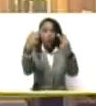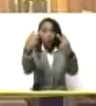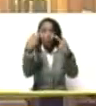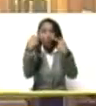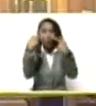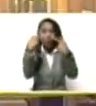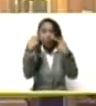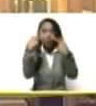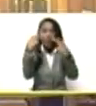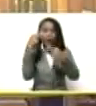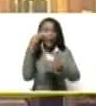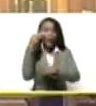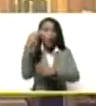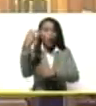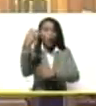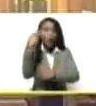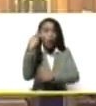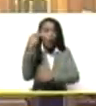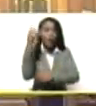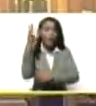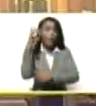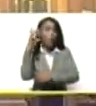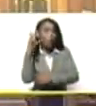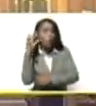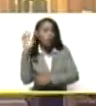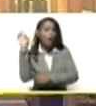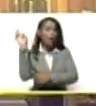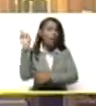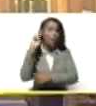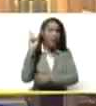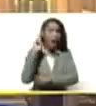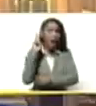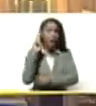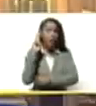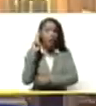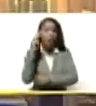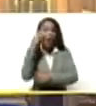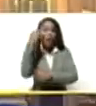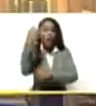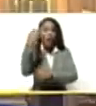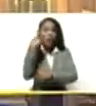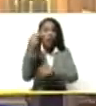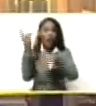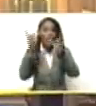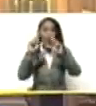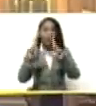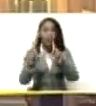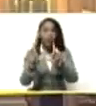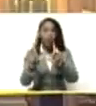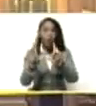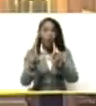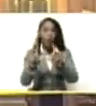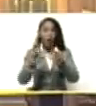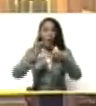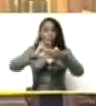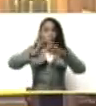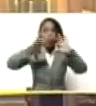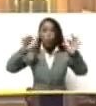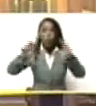gobernadora de aragua el profesor eduardo piñate gobernador de la pure el compañero periodista